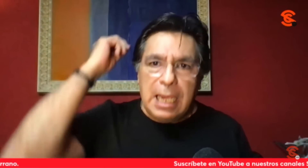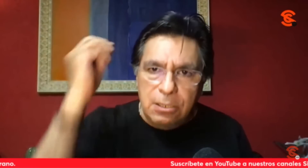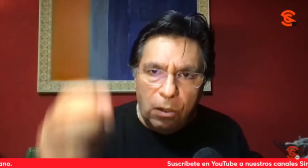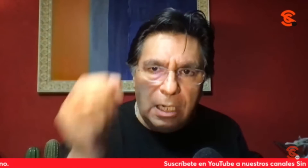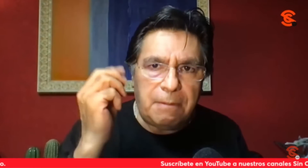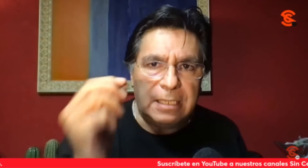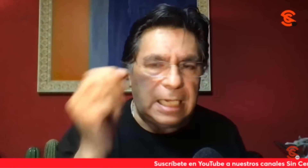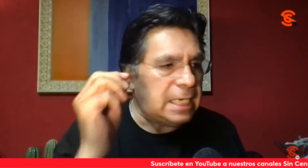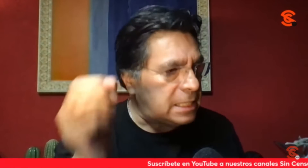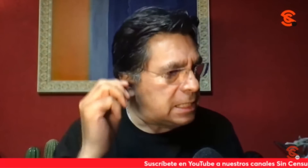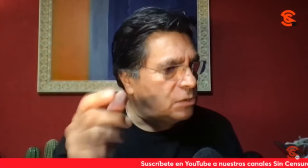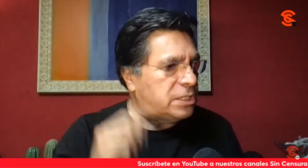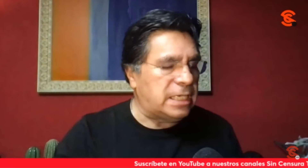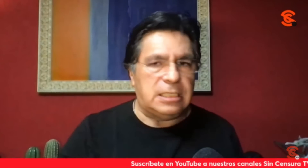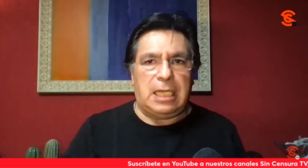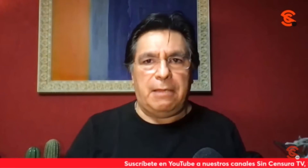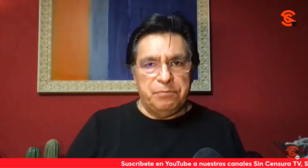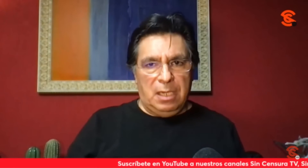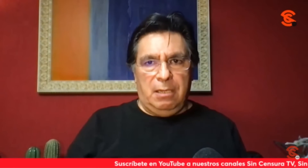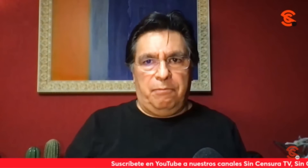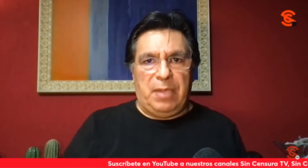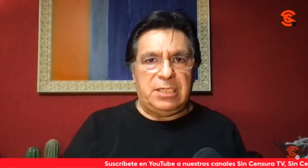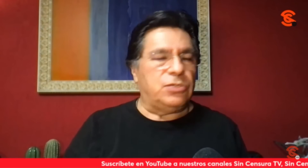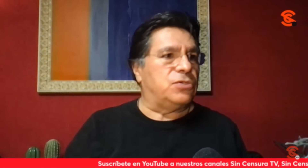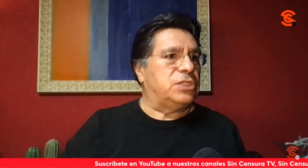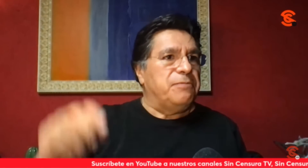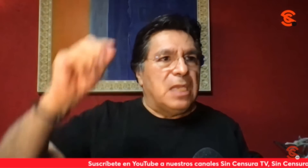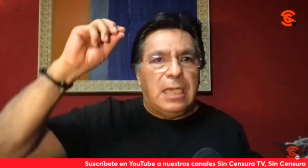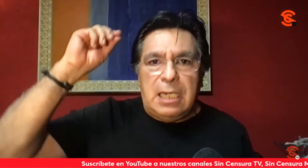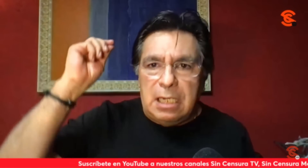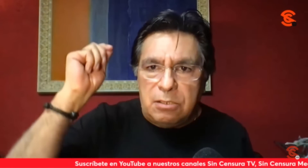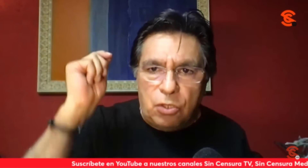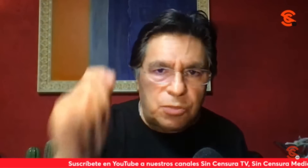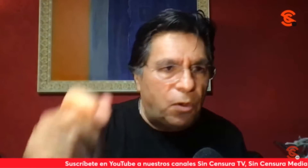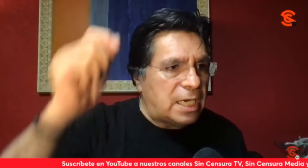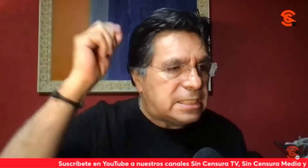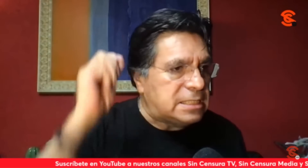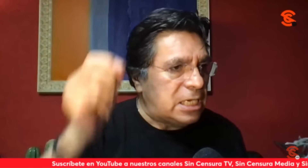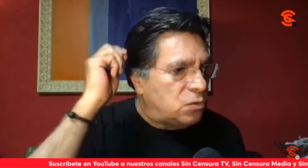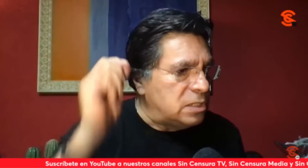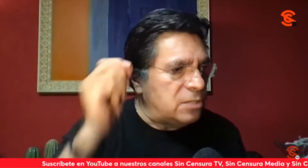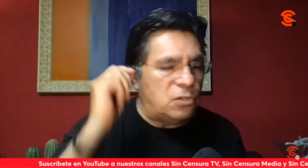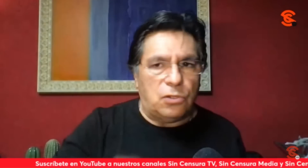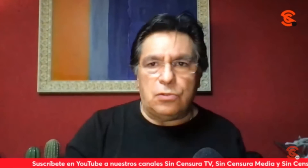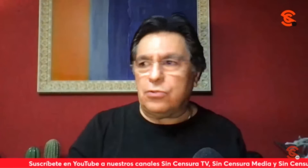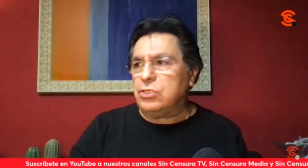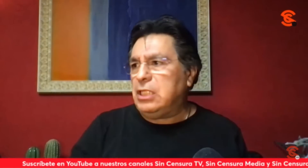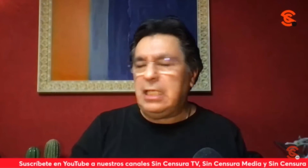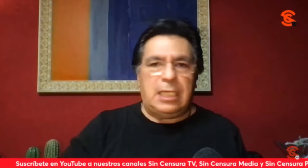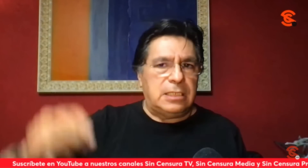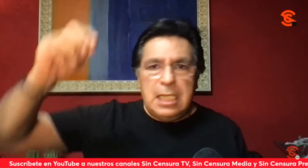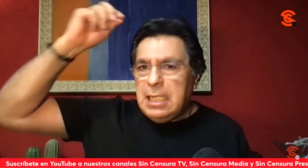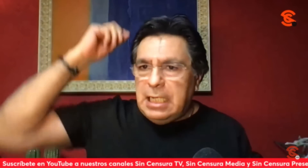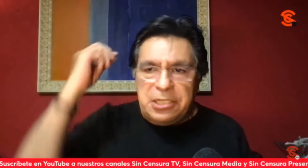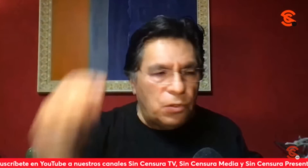termina, el dólar va a escalar hasta los 30 pesos, Dos Bocas se está inundando todos los días, la torre